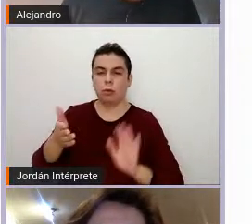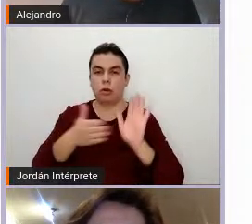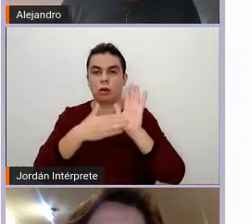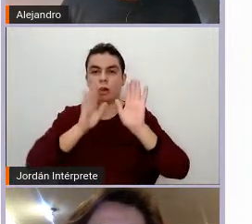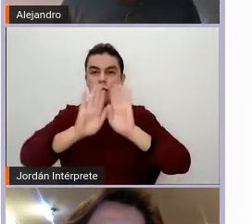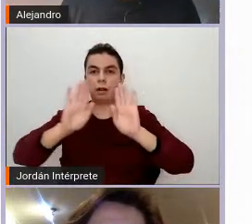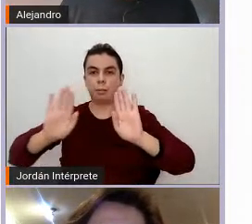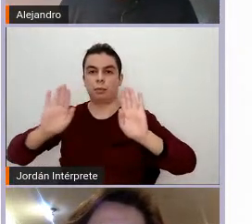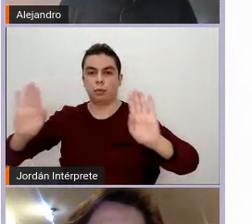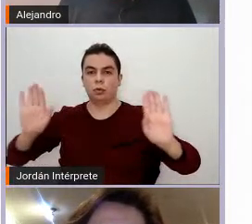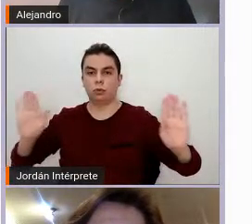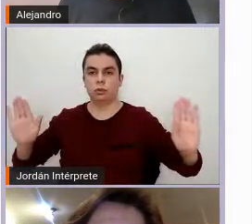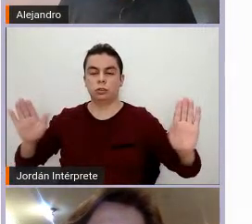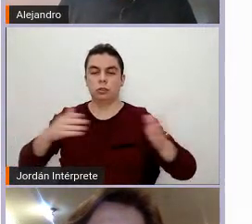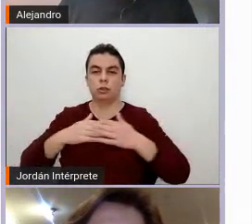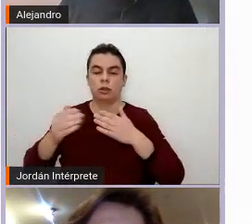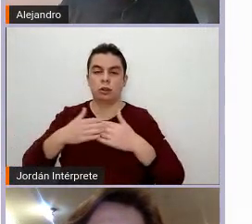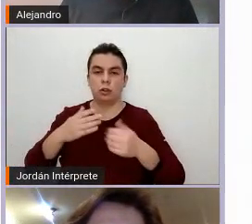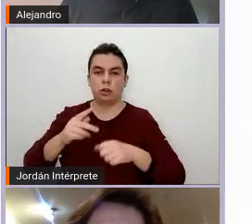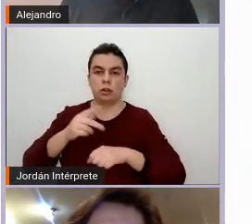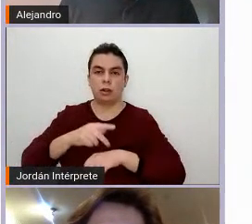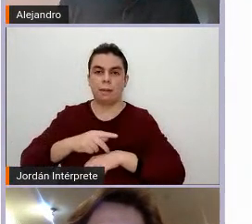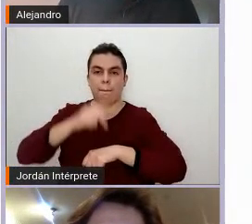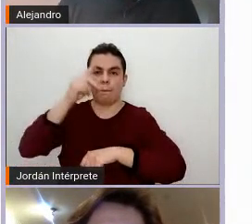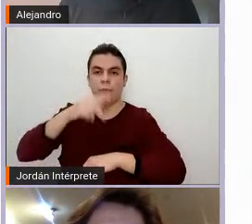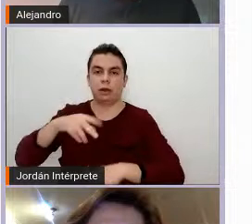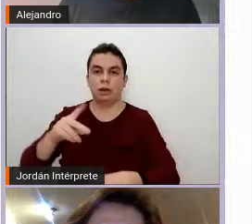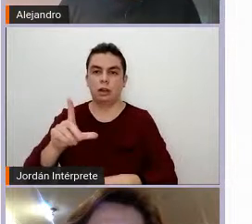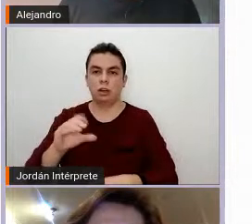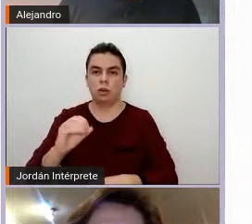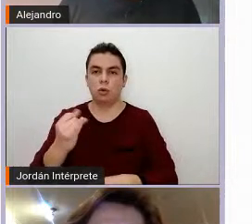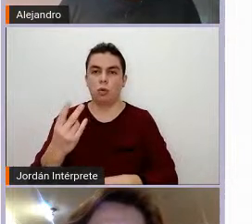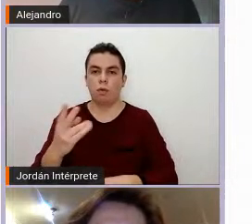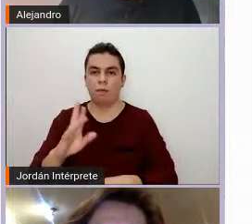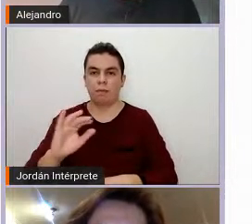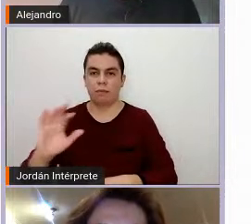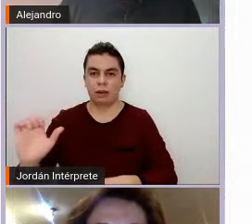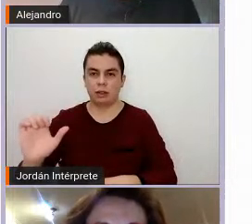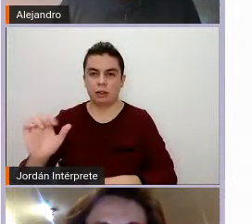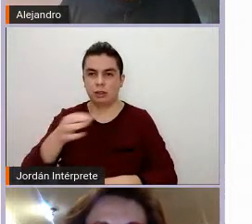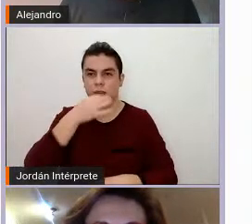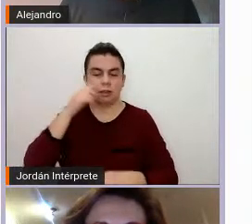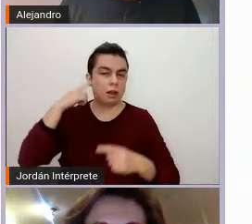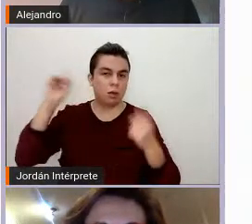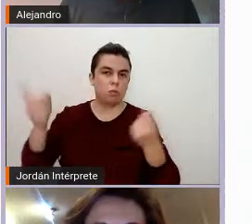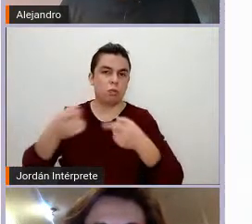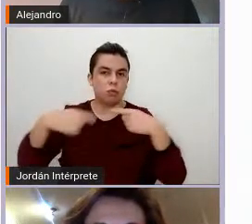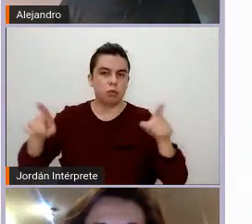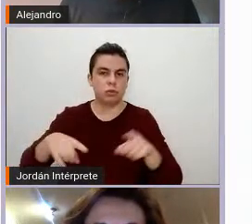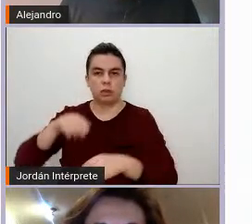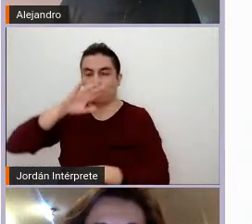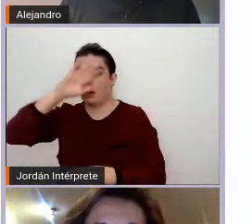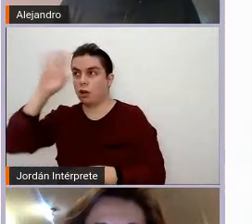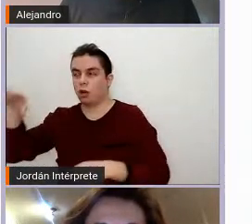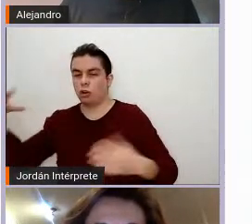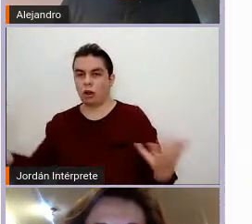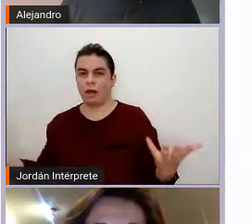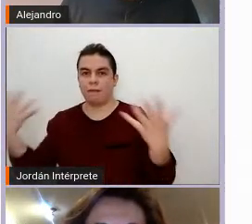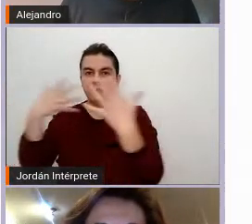de Violeta en el Louvre. Abro comillas. Música y color están vinculadas en Violeta, que